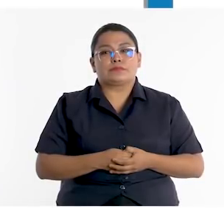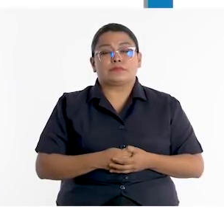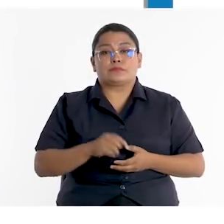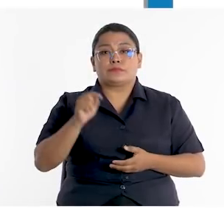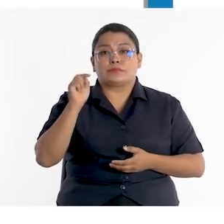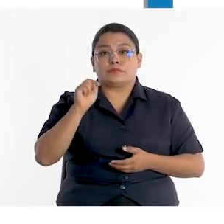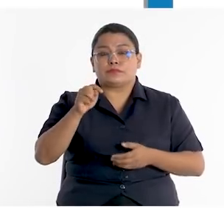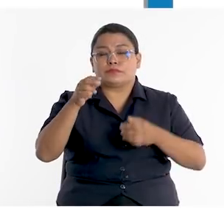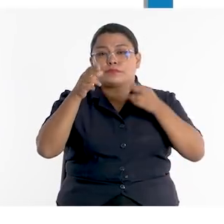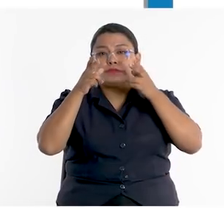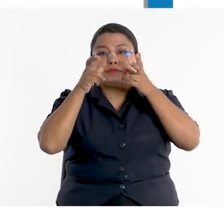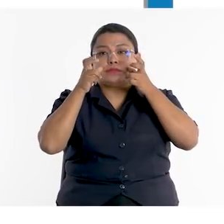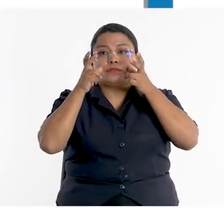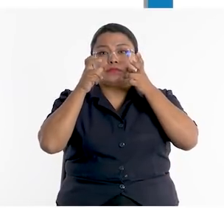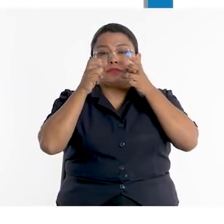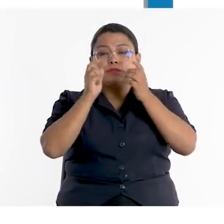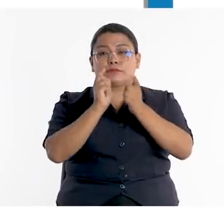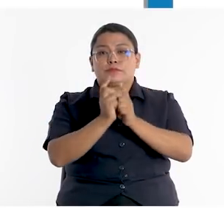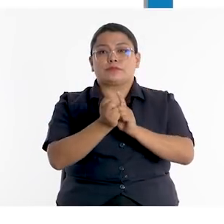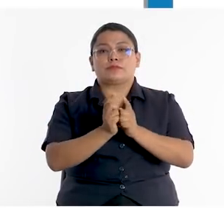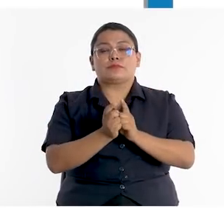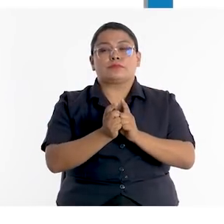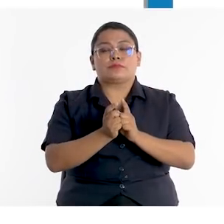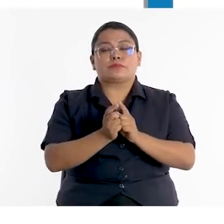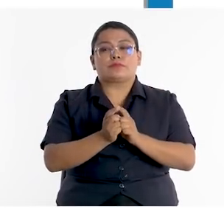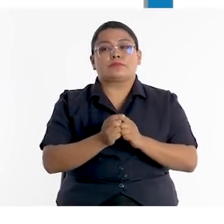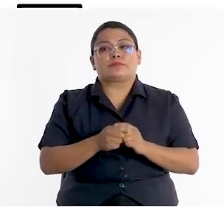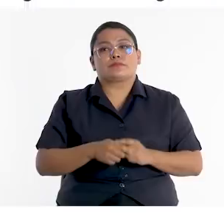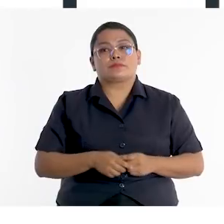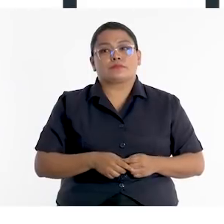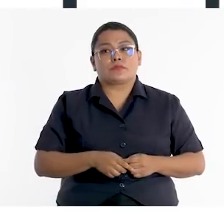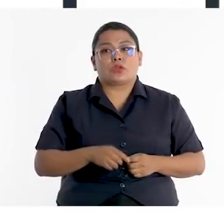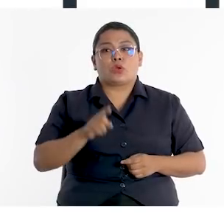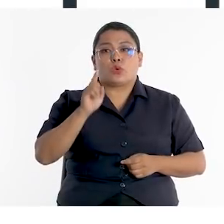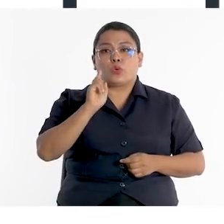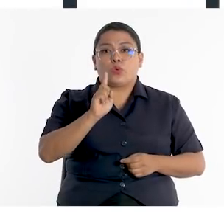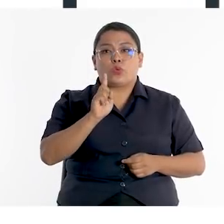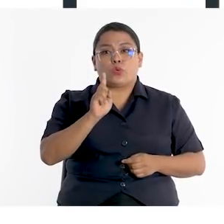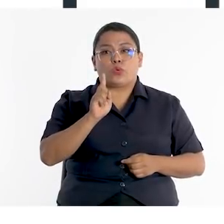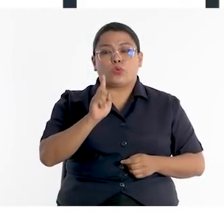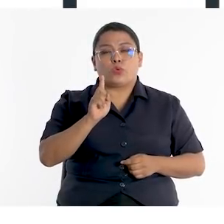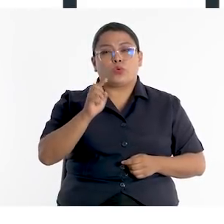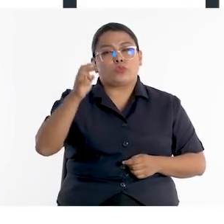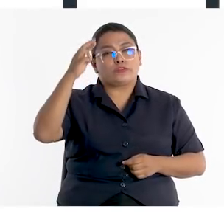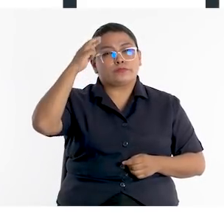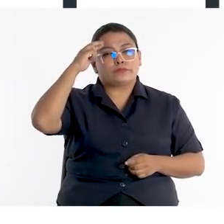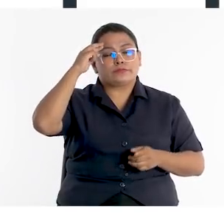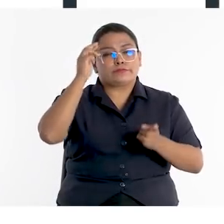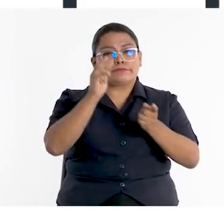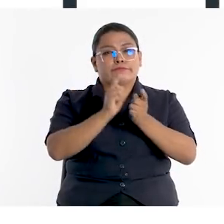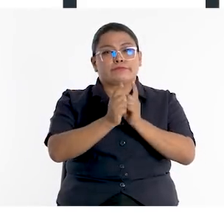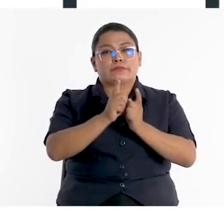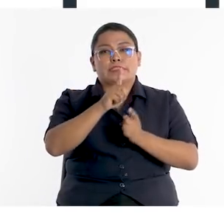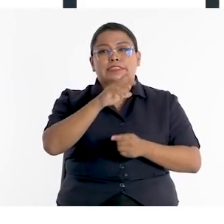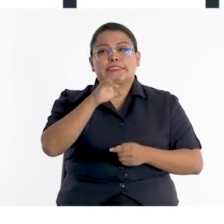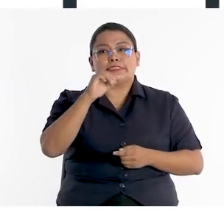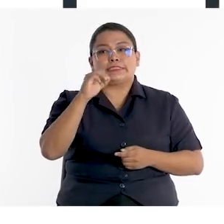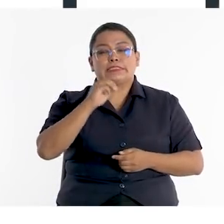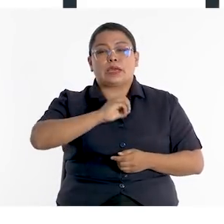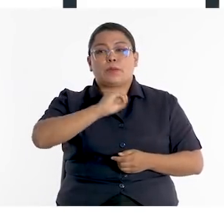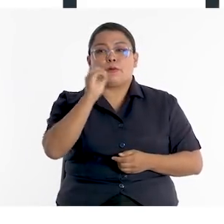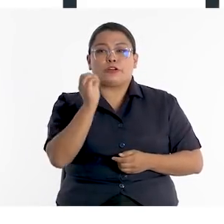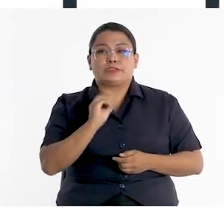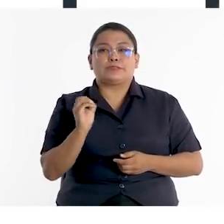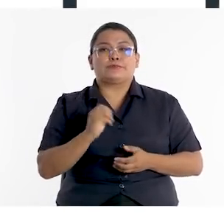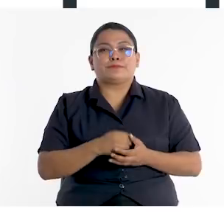En ella podemos observar la relación entre ambos. El 1 en razones se asocia al 100%